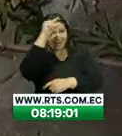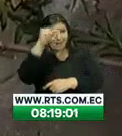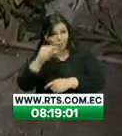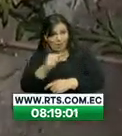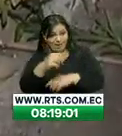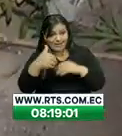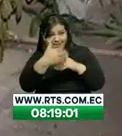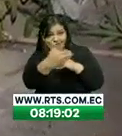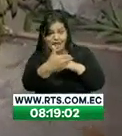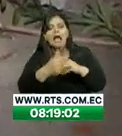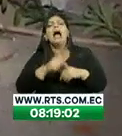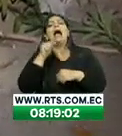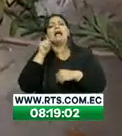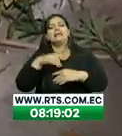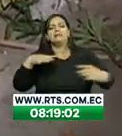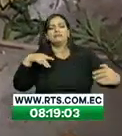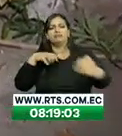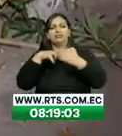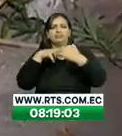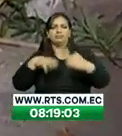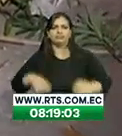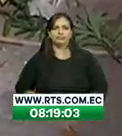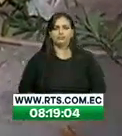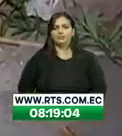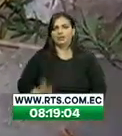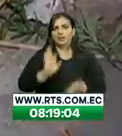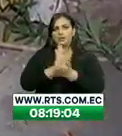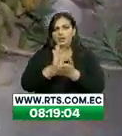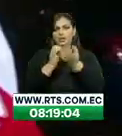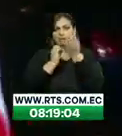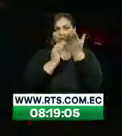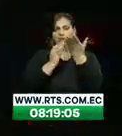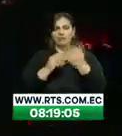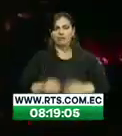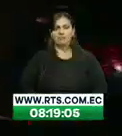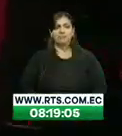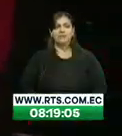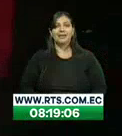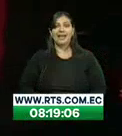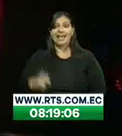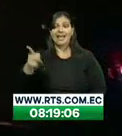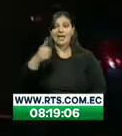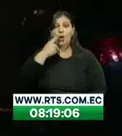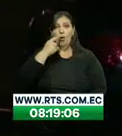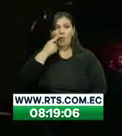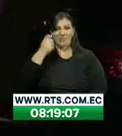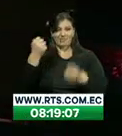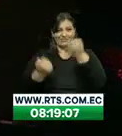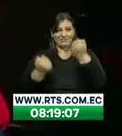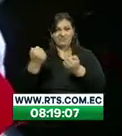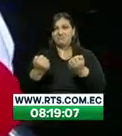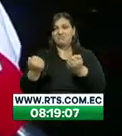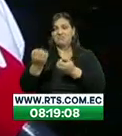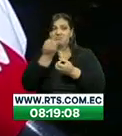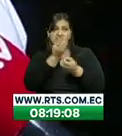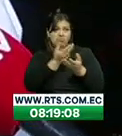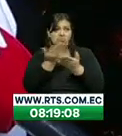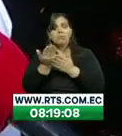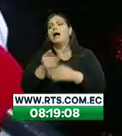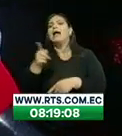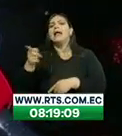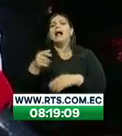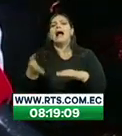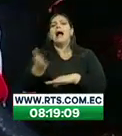Testigos indican que el conductor de la camioneta venía huyendo. Los comentarios que dice la gente por ahí, que el señor ha